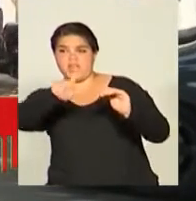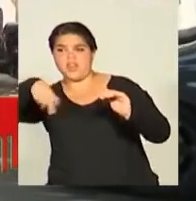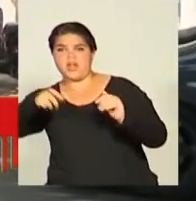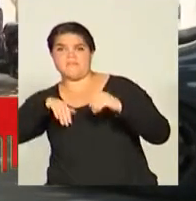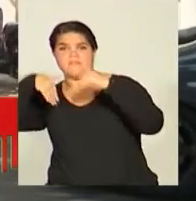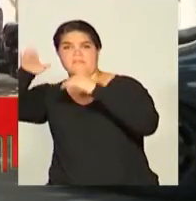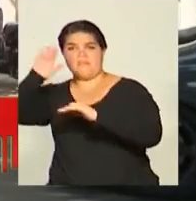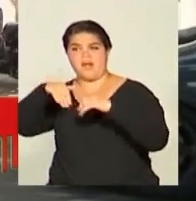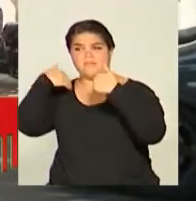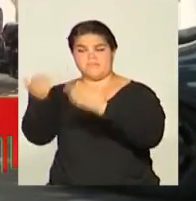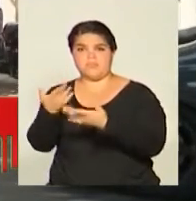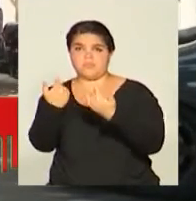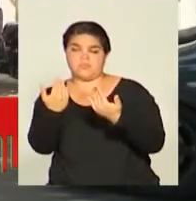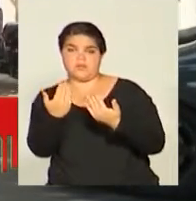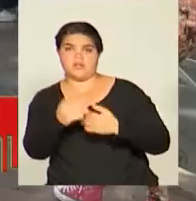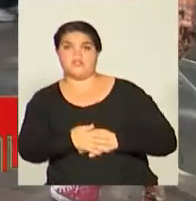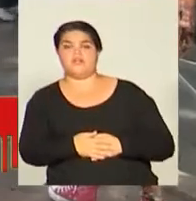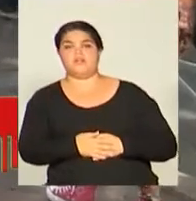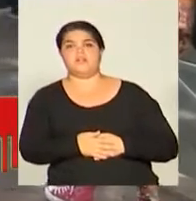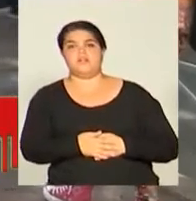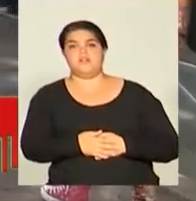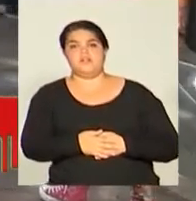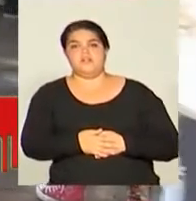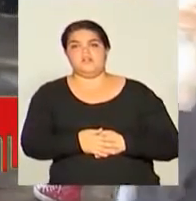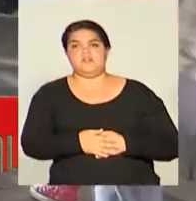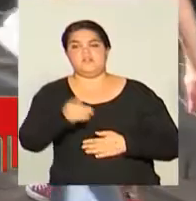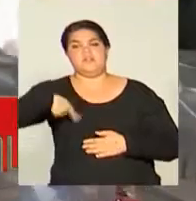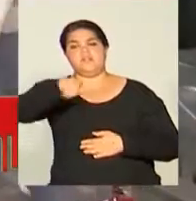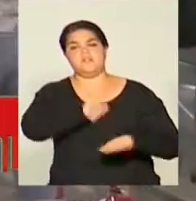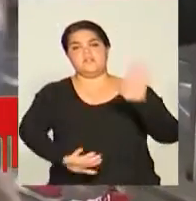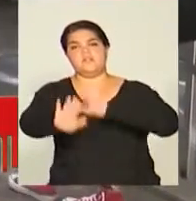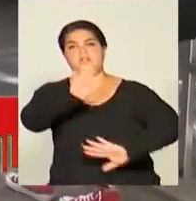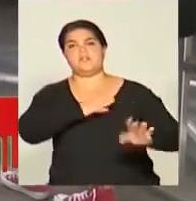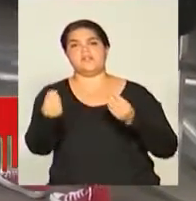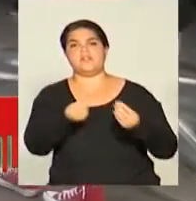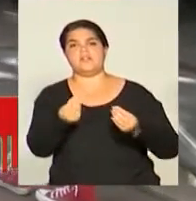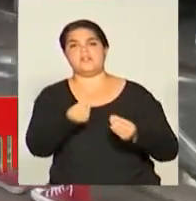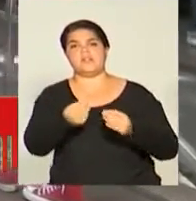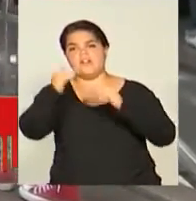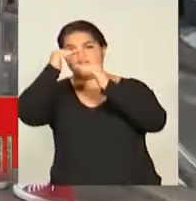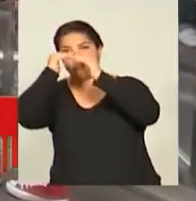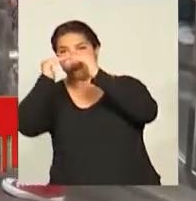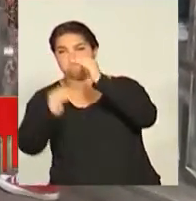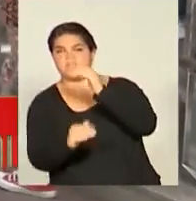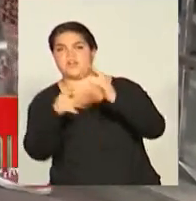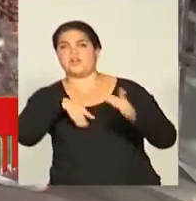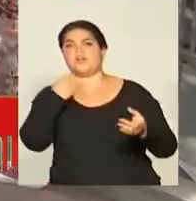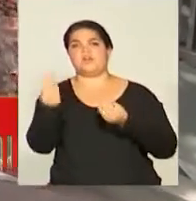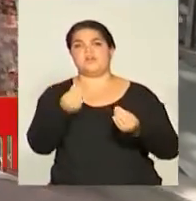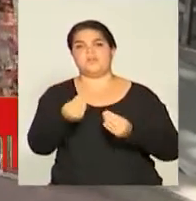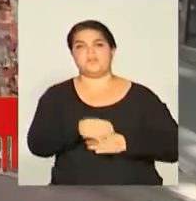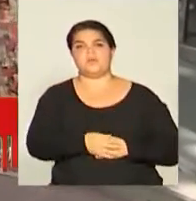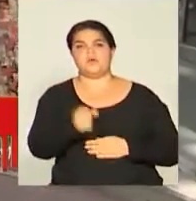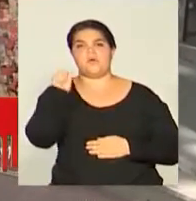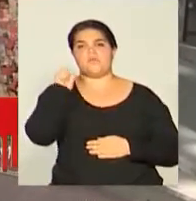de Macri donde va a decir, bueno, nosotros vamos a reducir el déficit fiscal gracias a esto, ponerle en 1 o